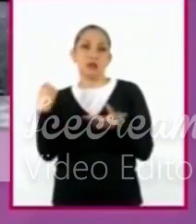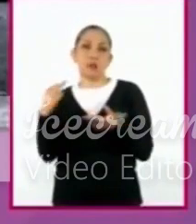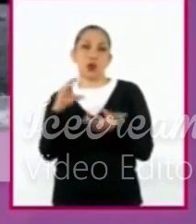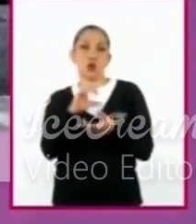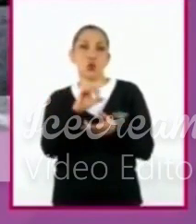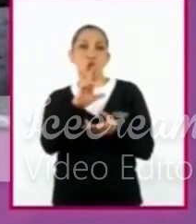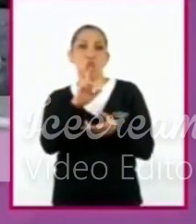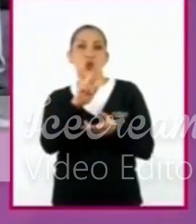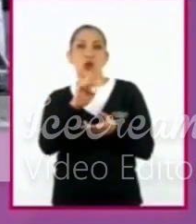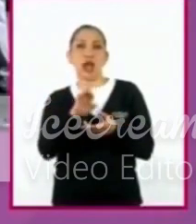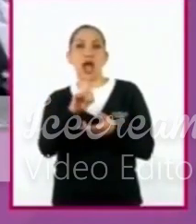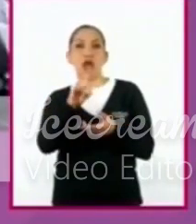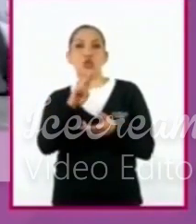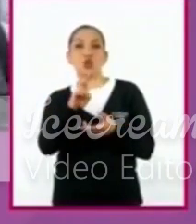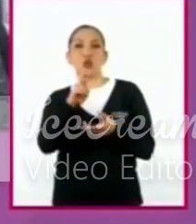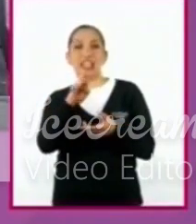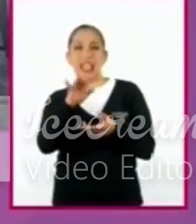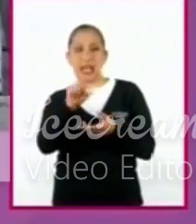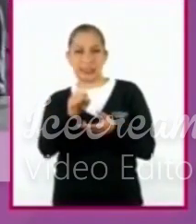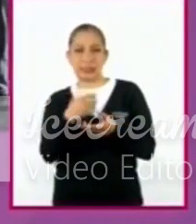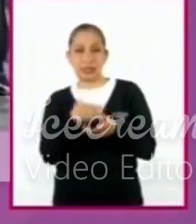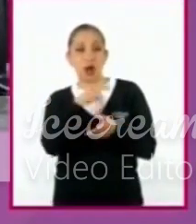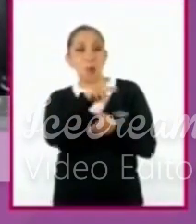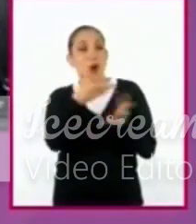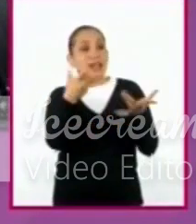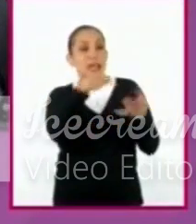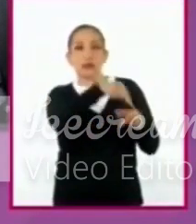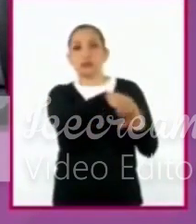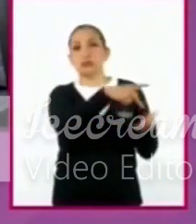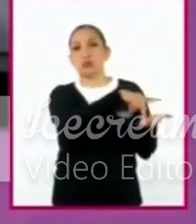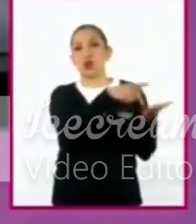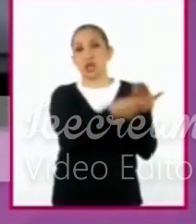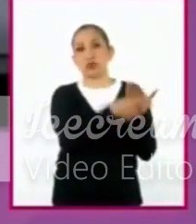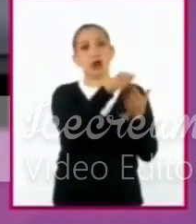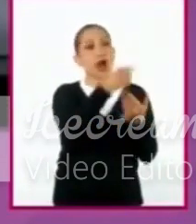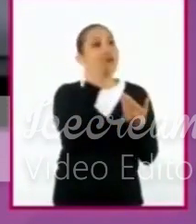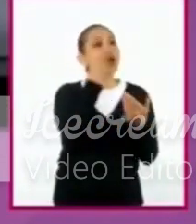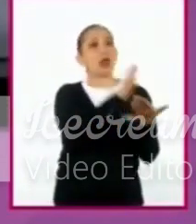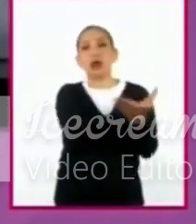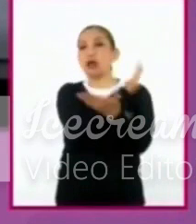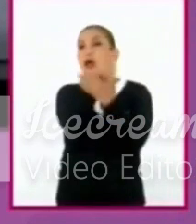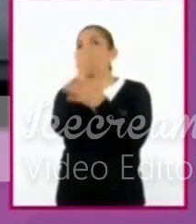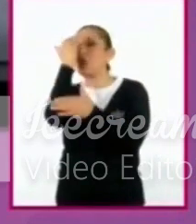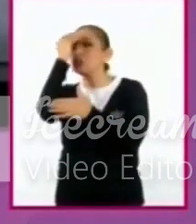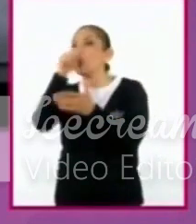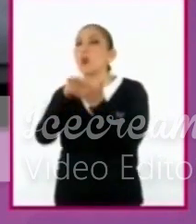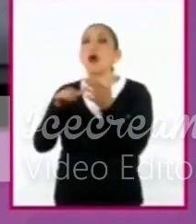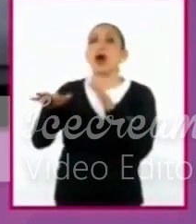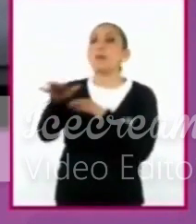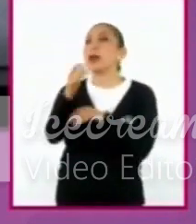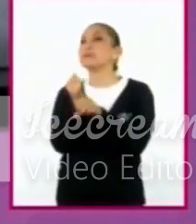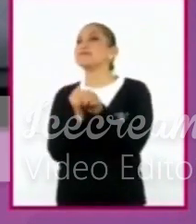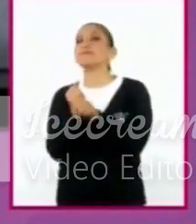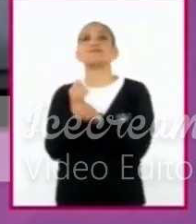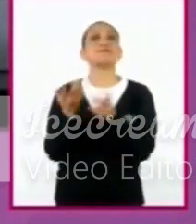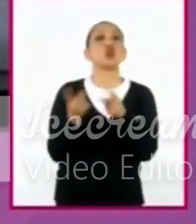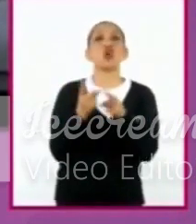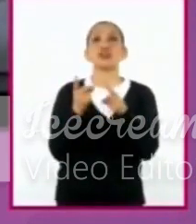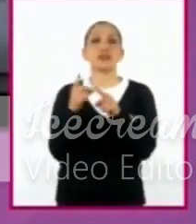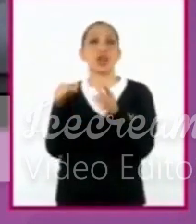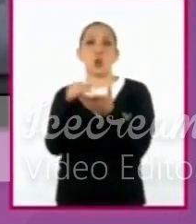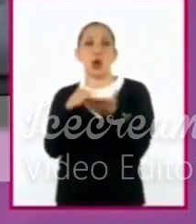se generaban como los proyectos, las exploraciones para conocer el territorio en sus aspectos